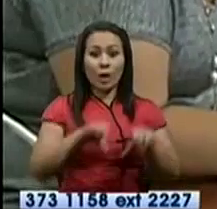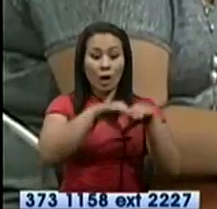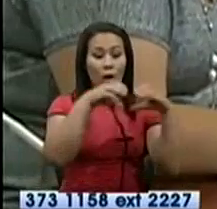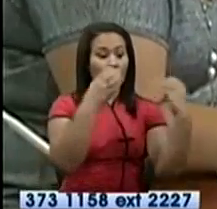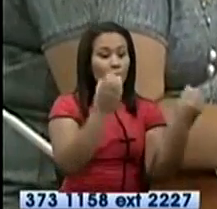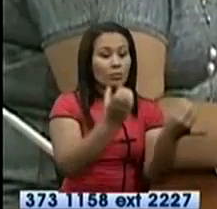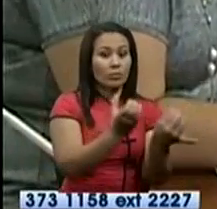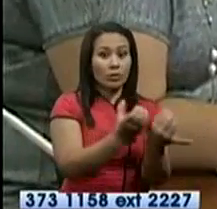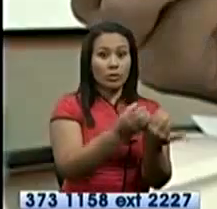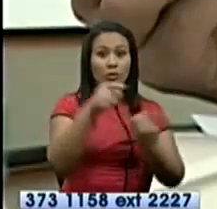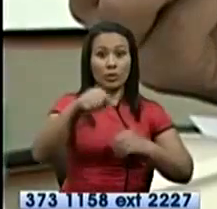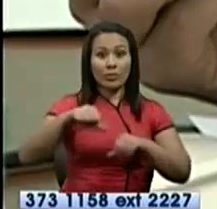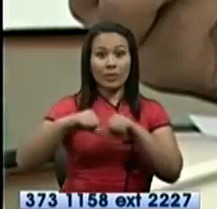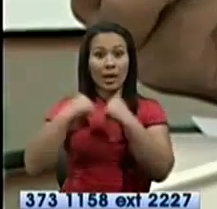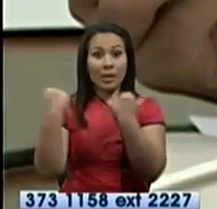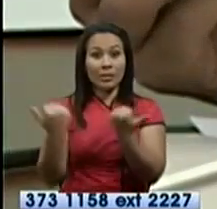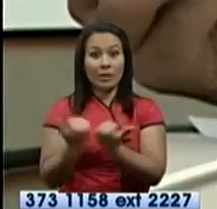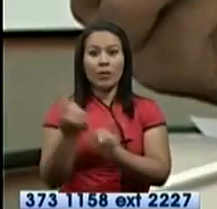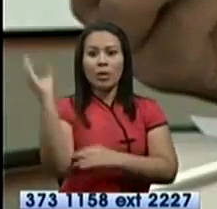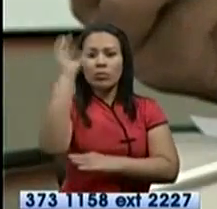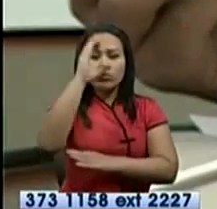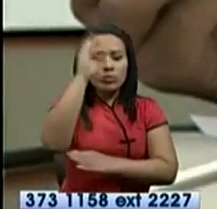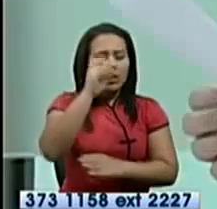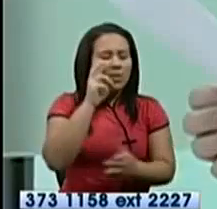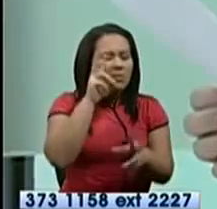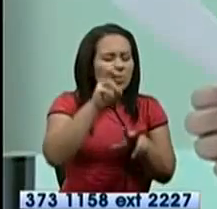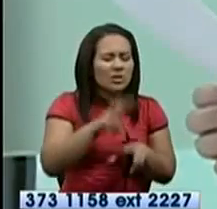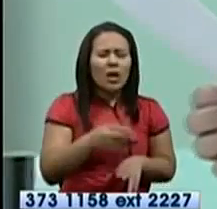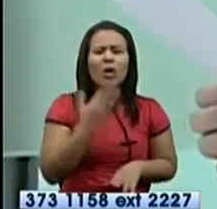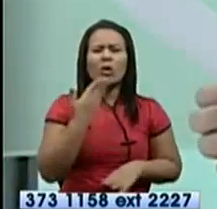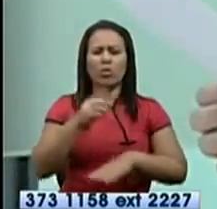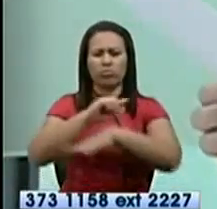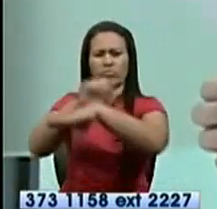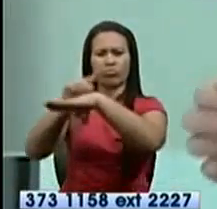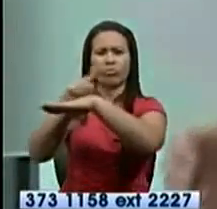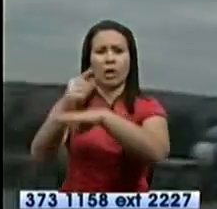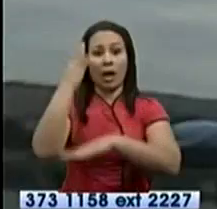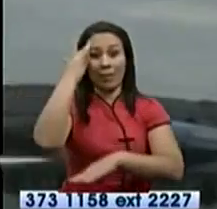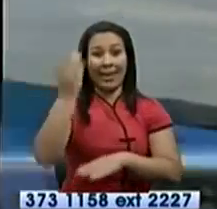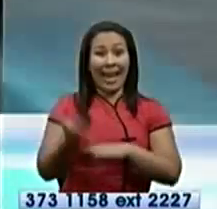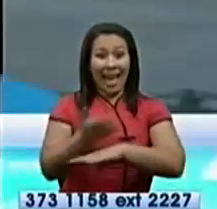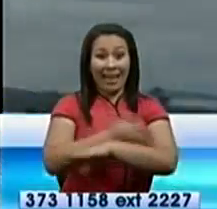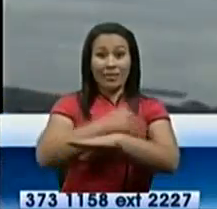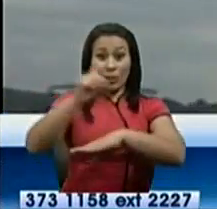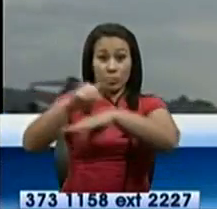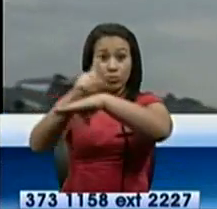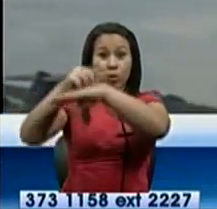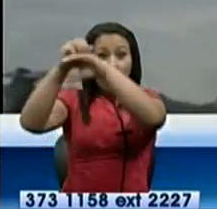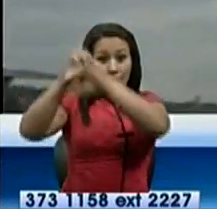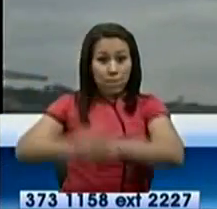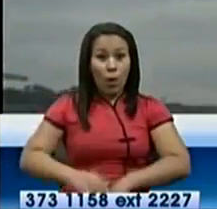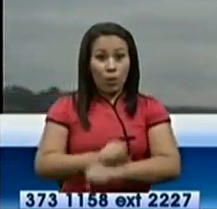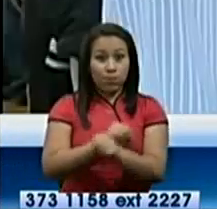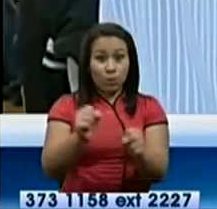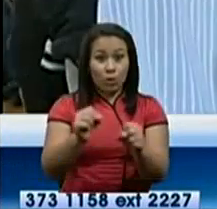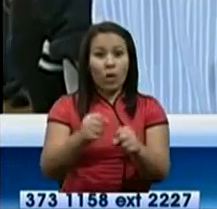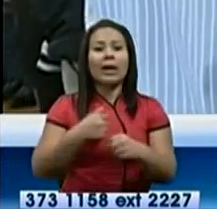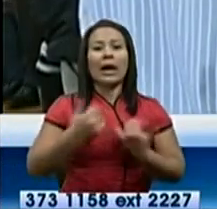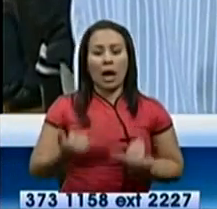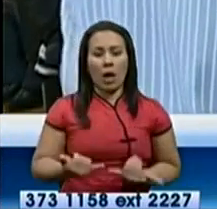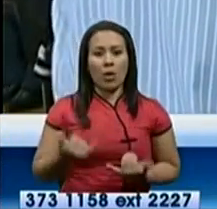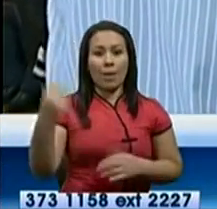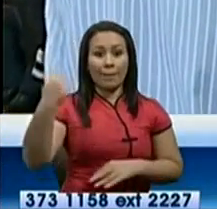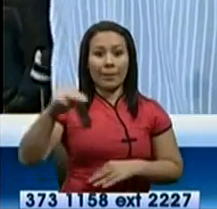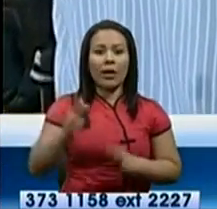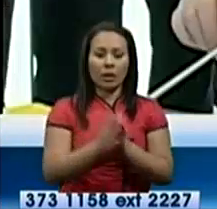La Comisión de Soberanía de la Asamblea busca continuar con las investigaciones en torno a la contratación para la compra de los helicópteros DRUF y este miércoles reabrieron el